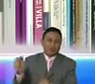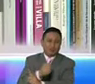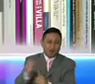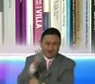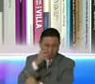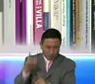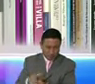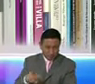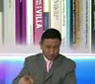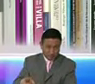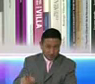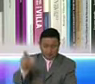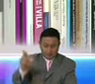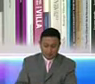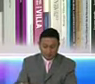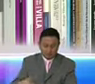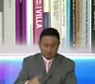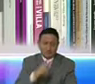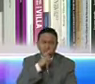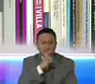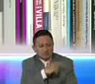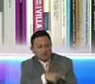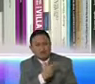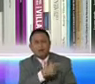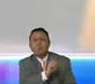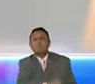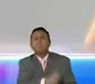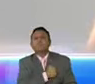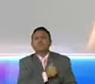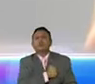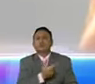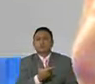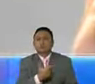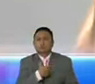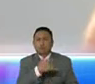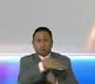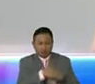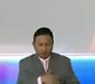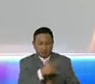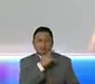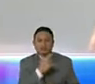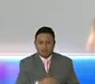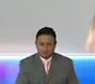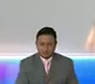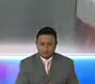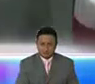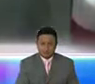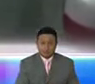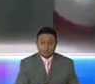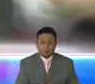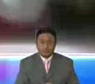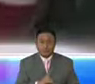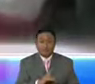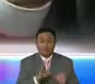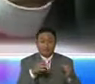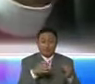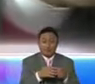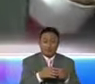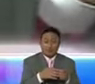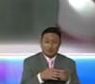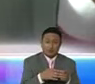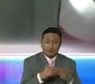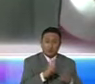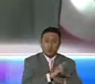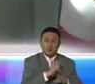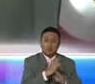redes sociales, saber quién es el dueño de la cuenta. Desde Usuarios Digitales se afirma que es indispensable un diálogo abierto en torno a este